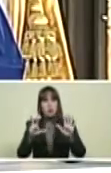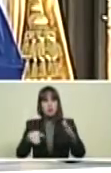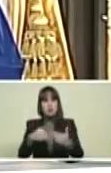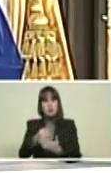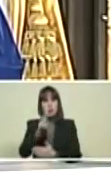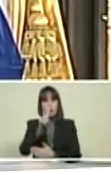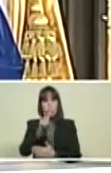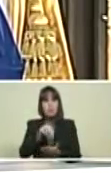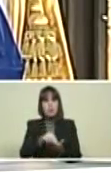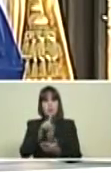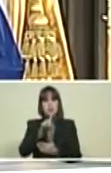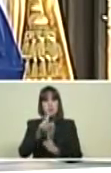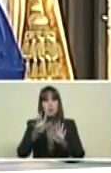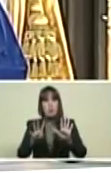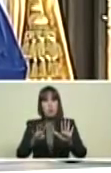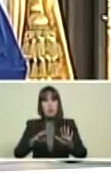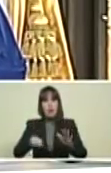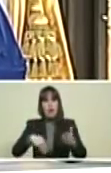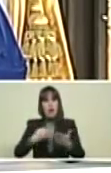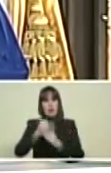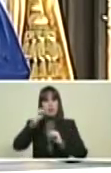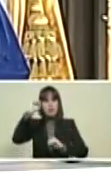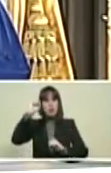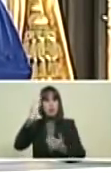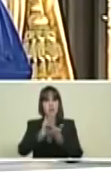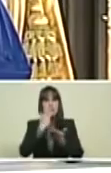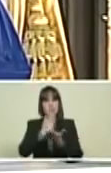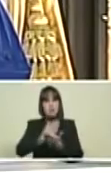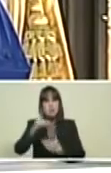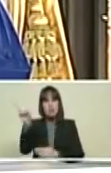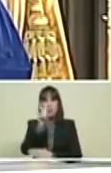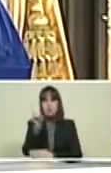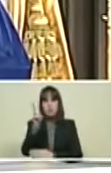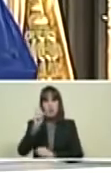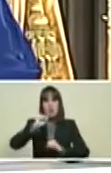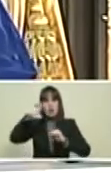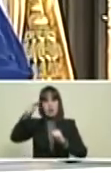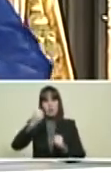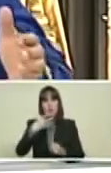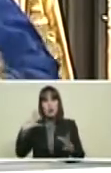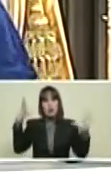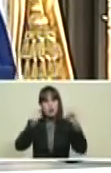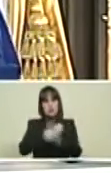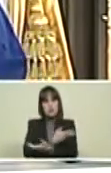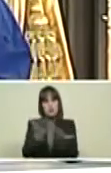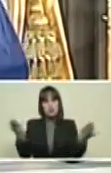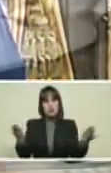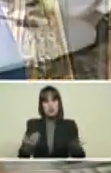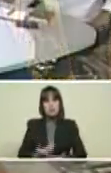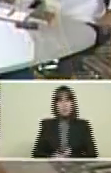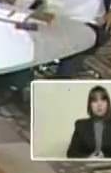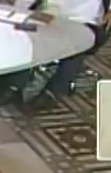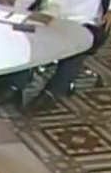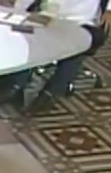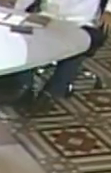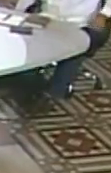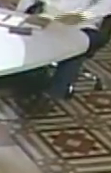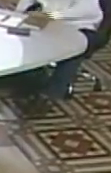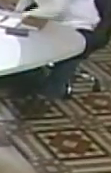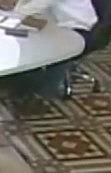2018-2019. Hasta la victoria siempre, Venezuela. Venceremos. Buenas noches a toda Venezuela.